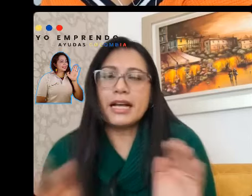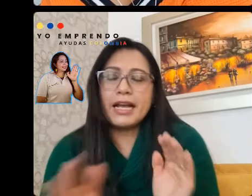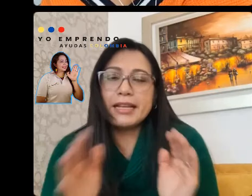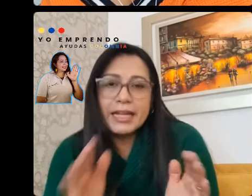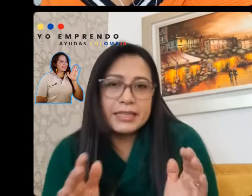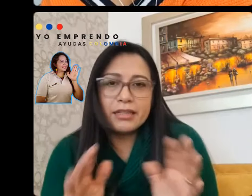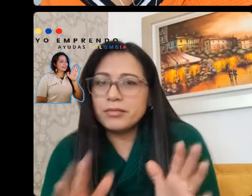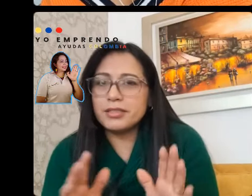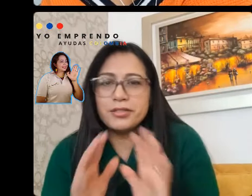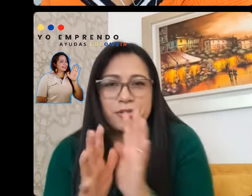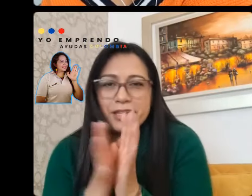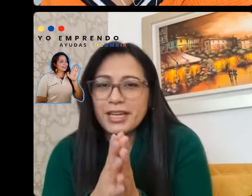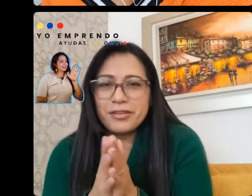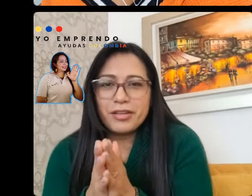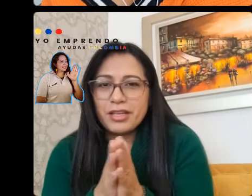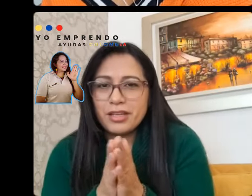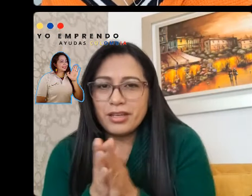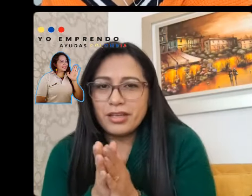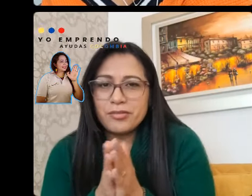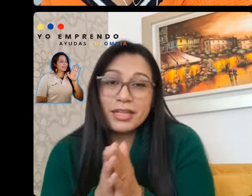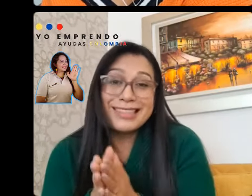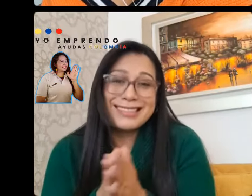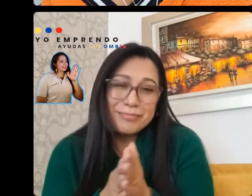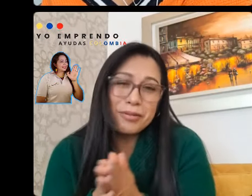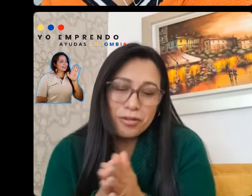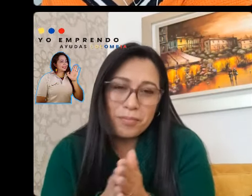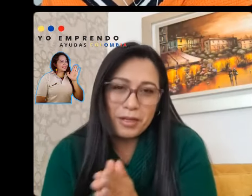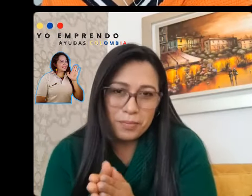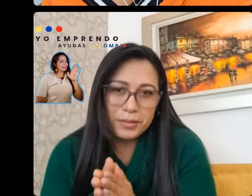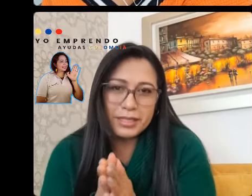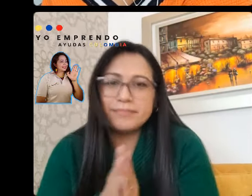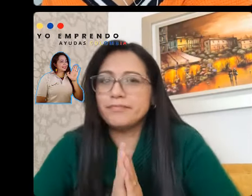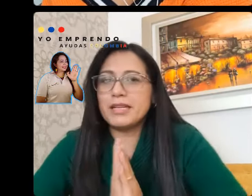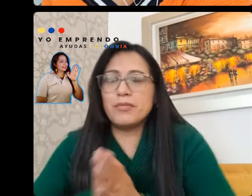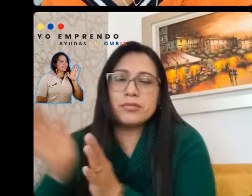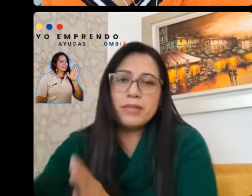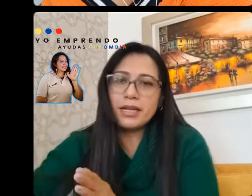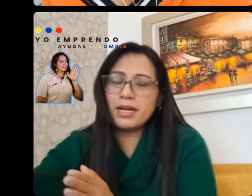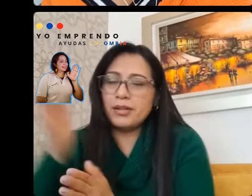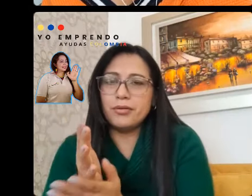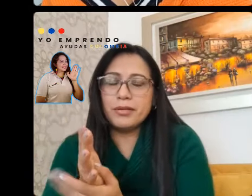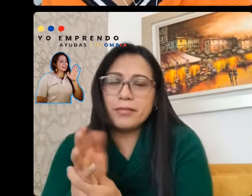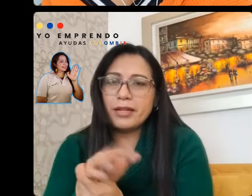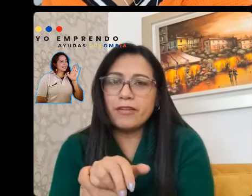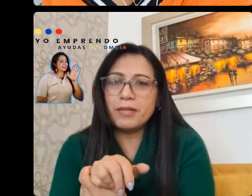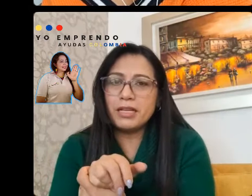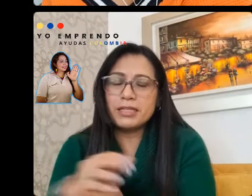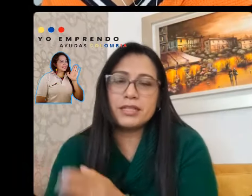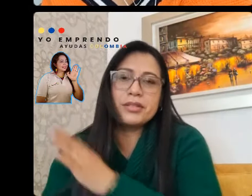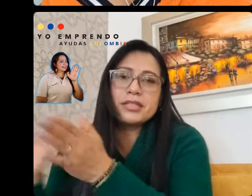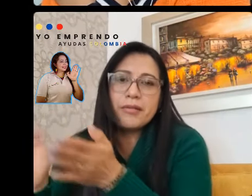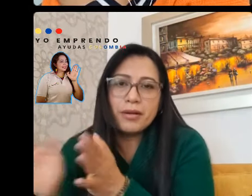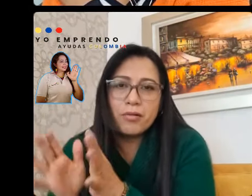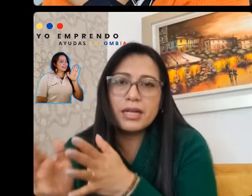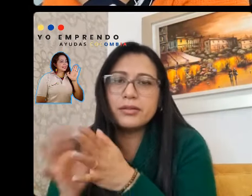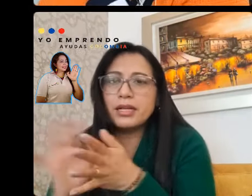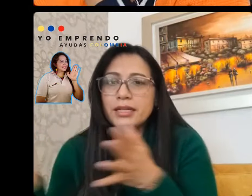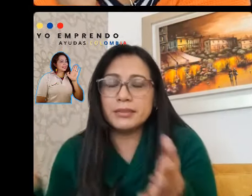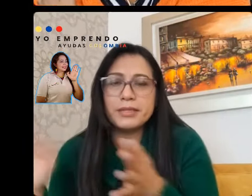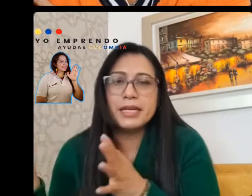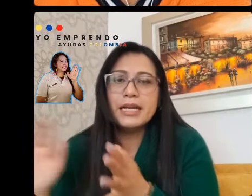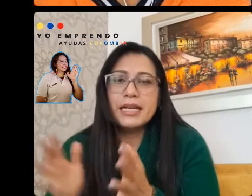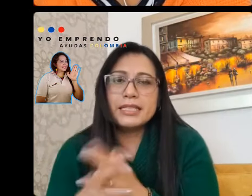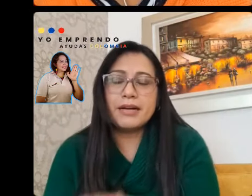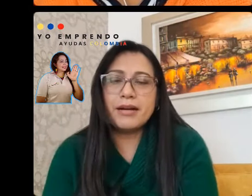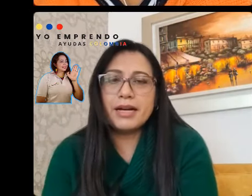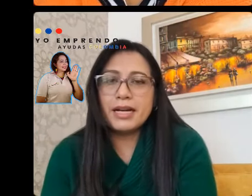entonces renta como les digo yo reitero y y yo sé que es un poco complejo porque veníamos manejando en familias en acción hasta b4 y la